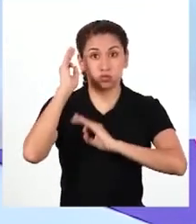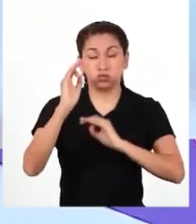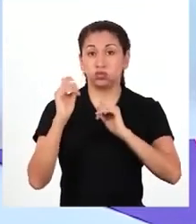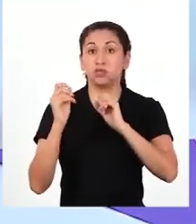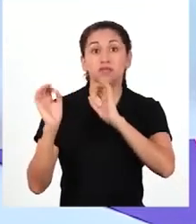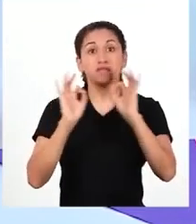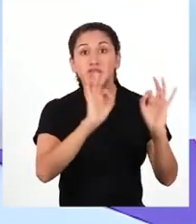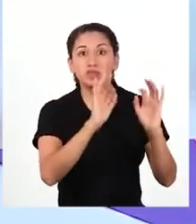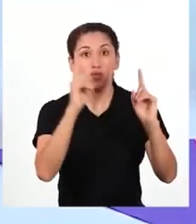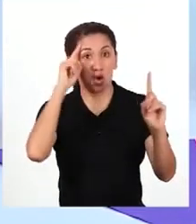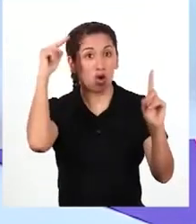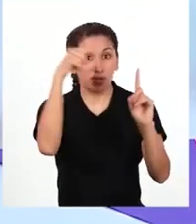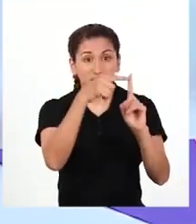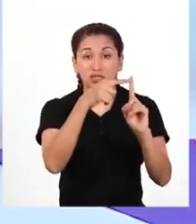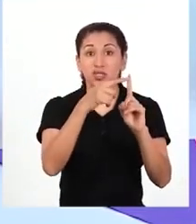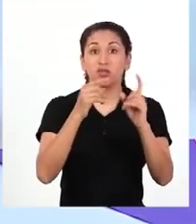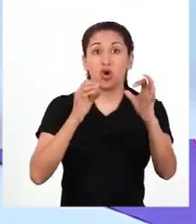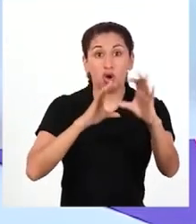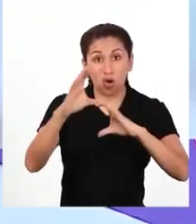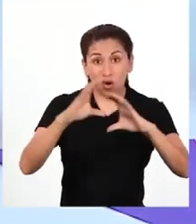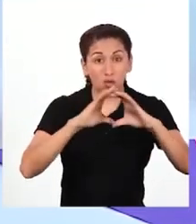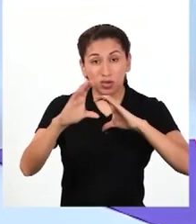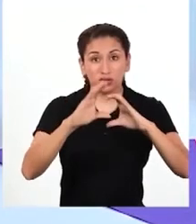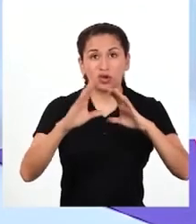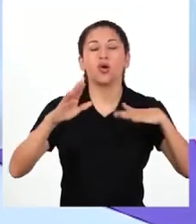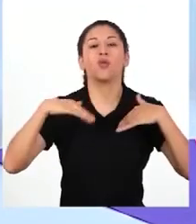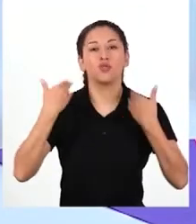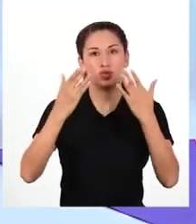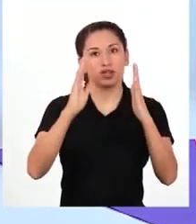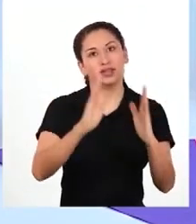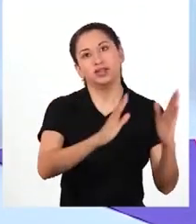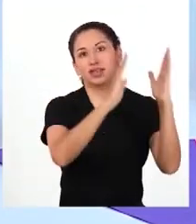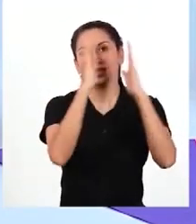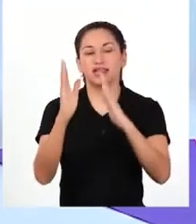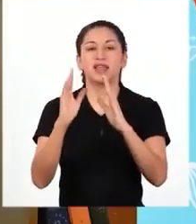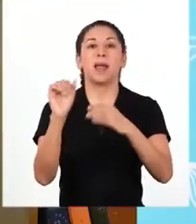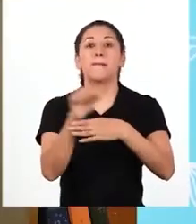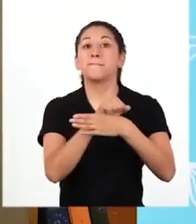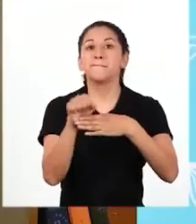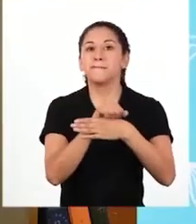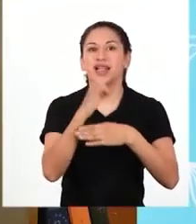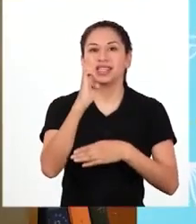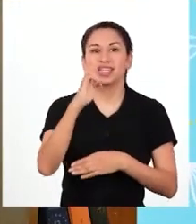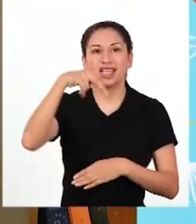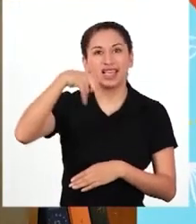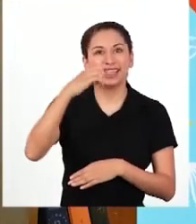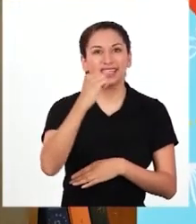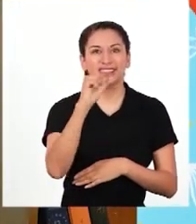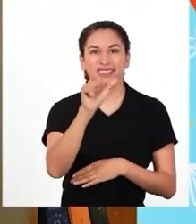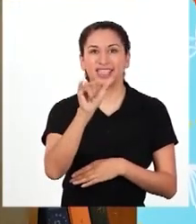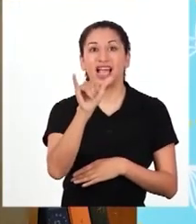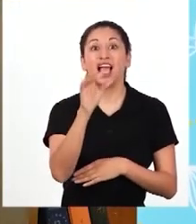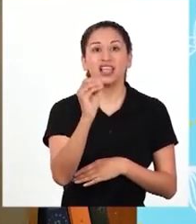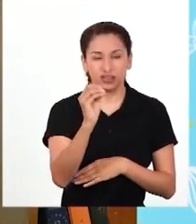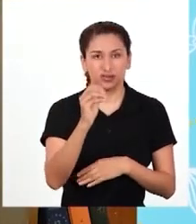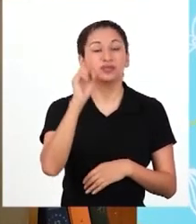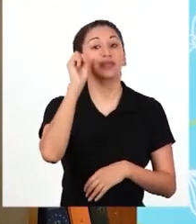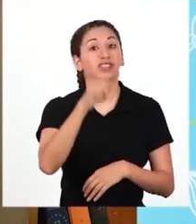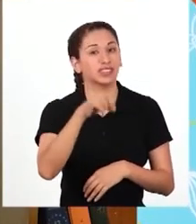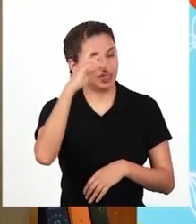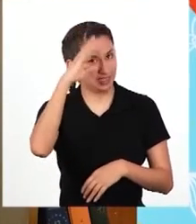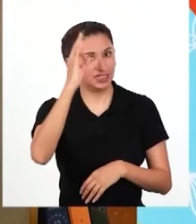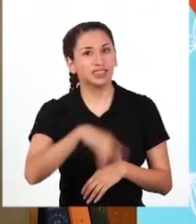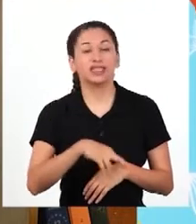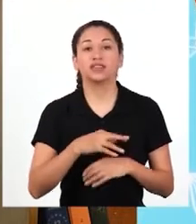y el propósito comunicativo, entramos a la fase de ensayo. Así es, Tocino. Como ya saben,